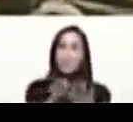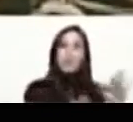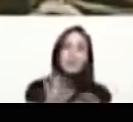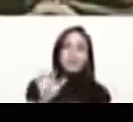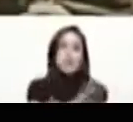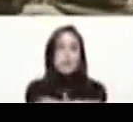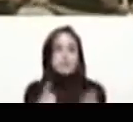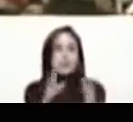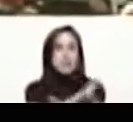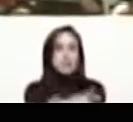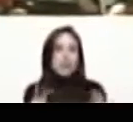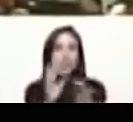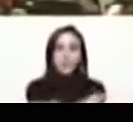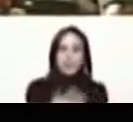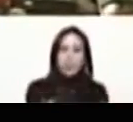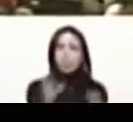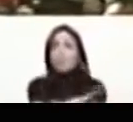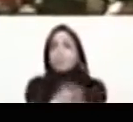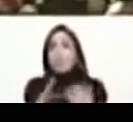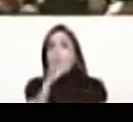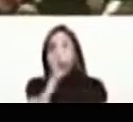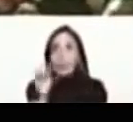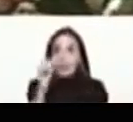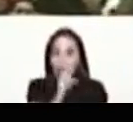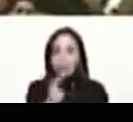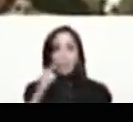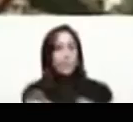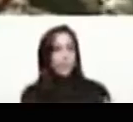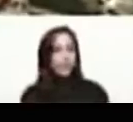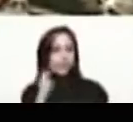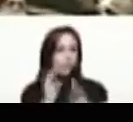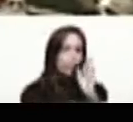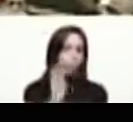16, 17, 18, 19, 20, tiene que prepararse.